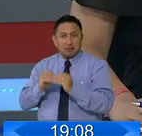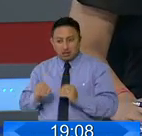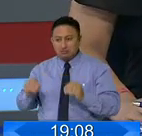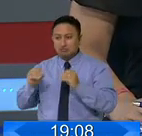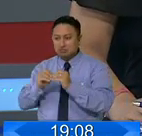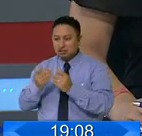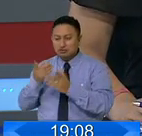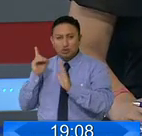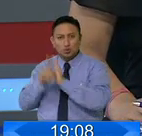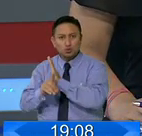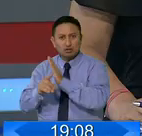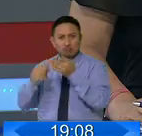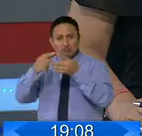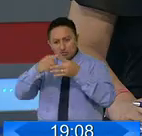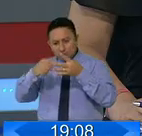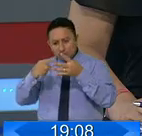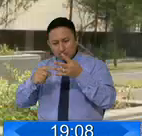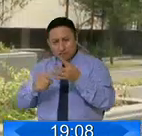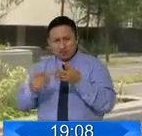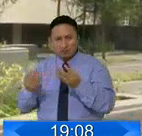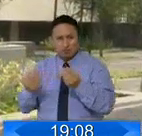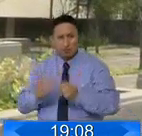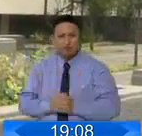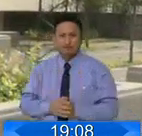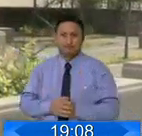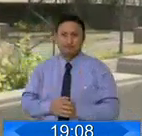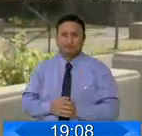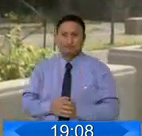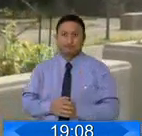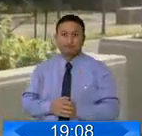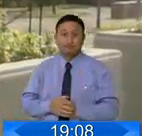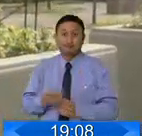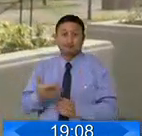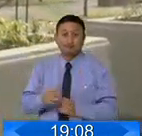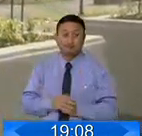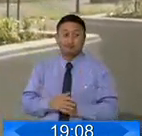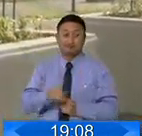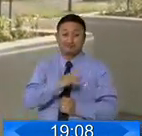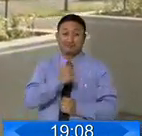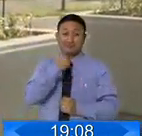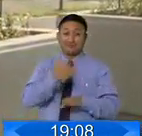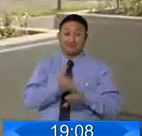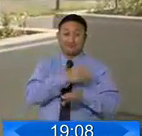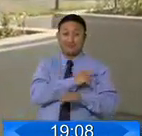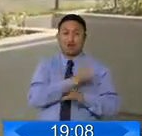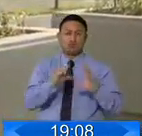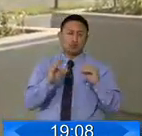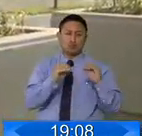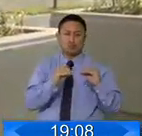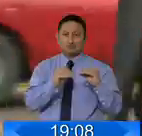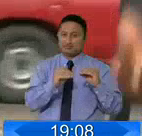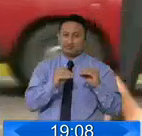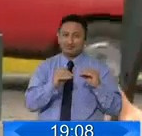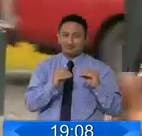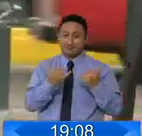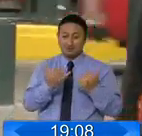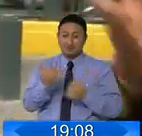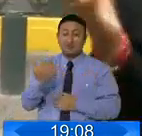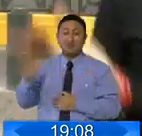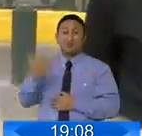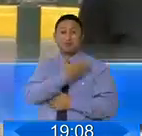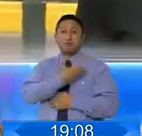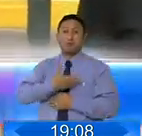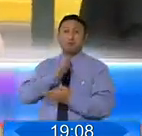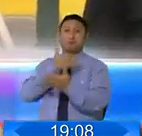denuncias en torno al tema. Finalmente no fueron simples chismes de pasillo. Este viernes la presidenta de la Asamblea